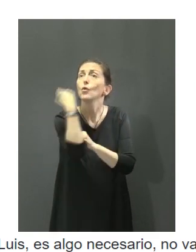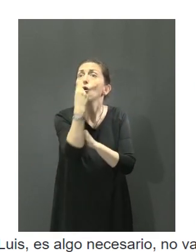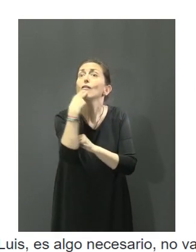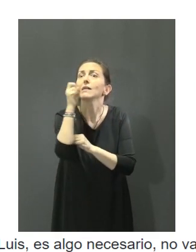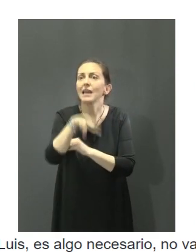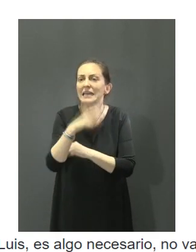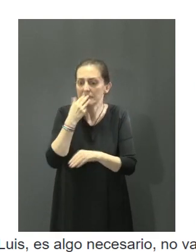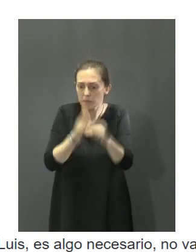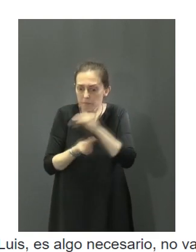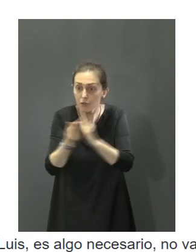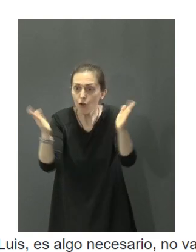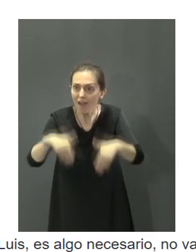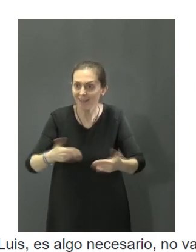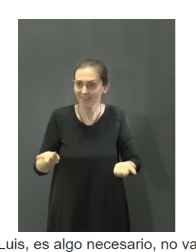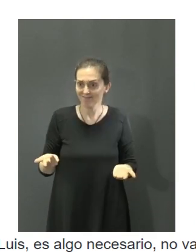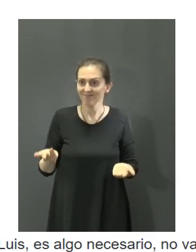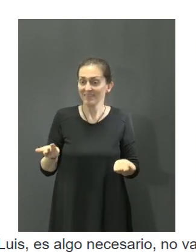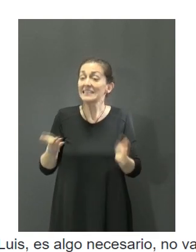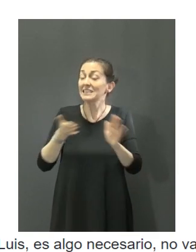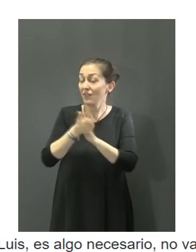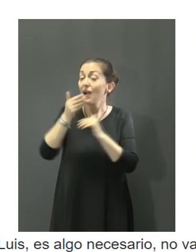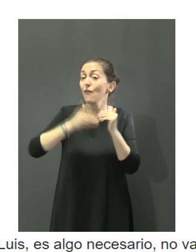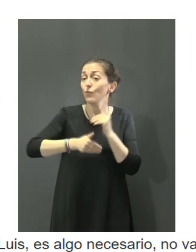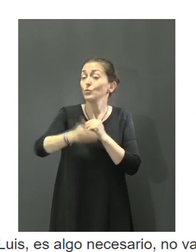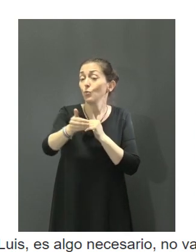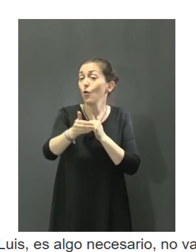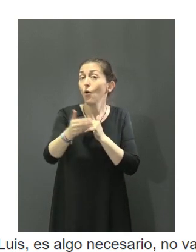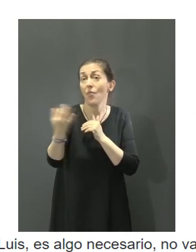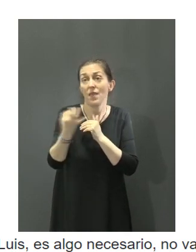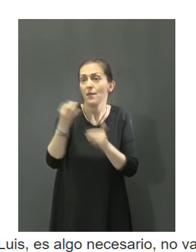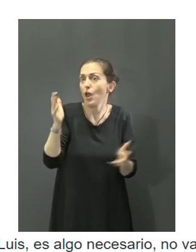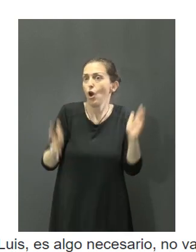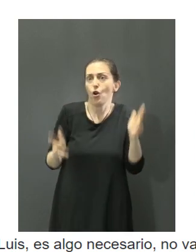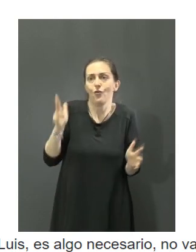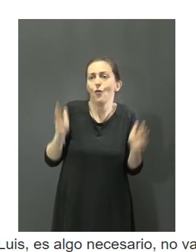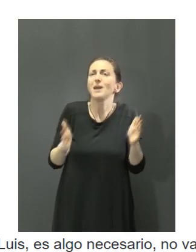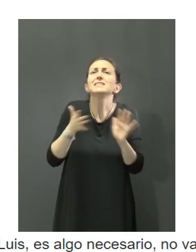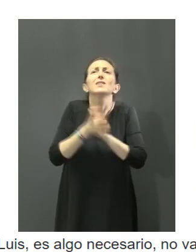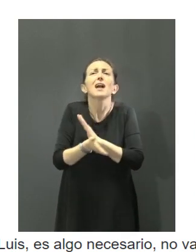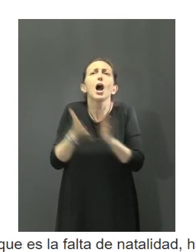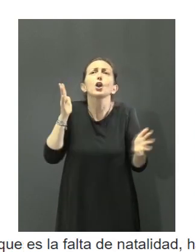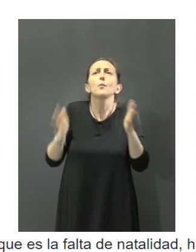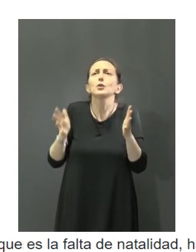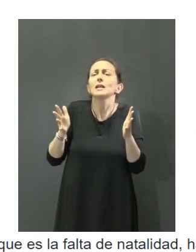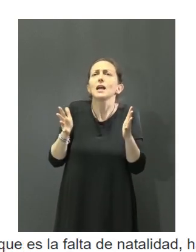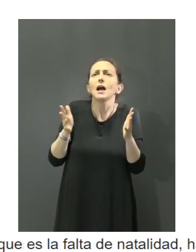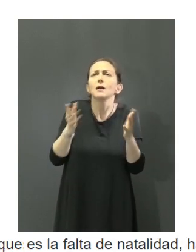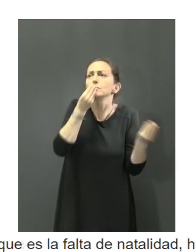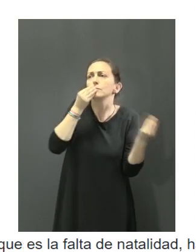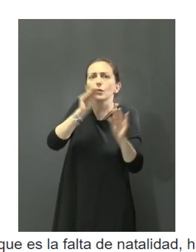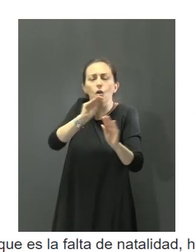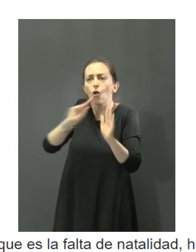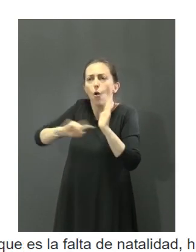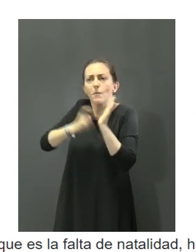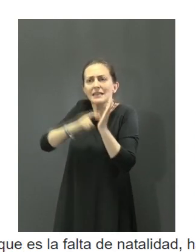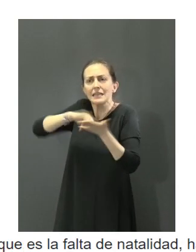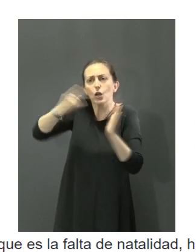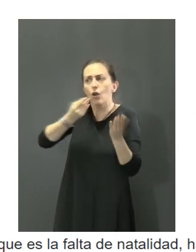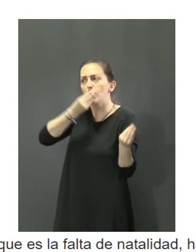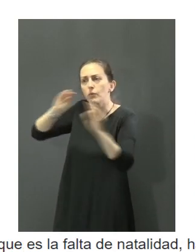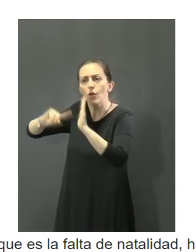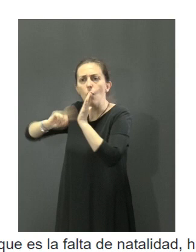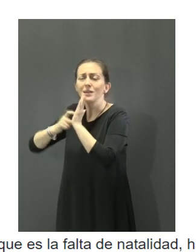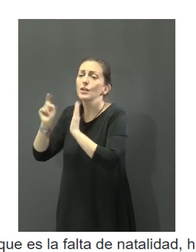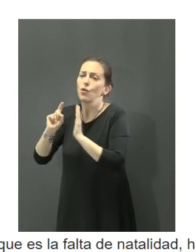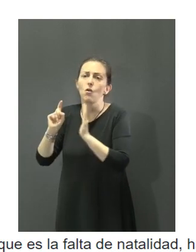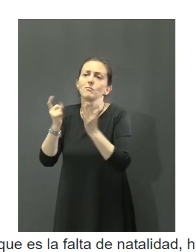entonces, queramos o no, va a ser complementaria, no sustitutiva, complementaria la tecnología, y vamos a